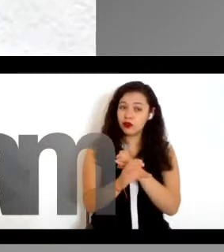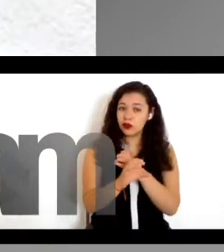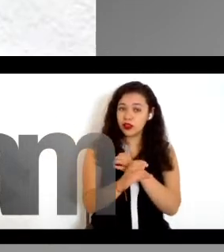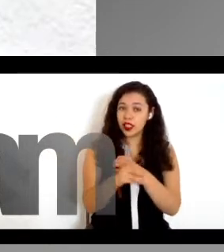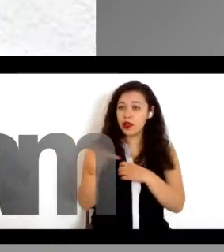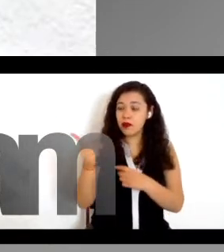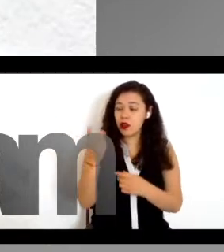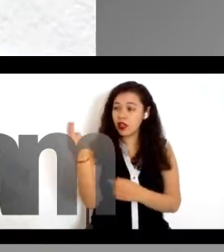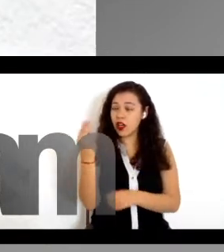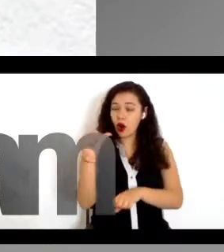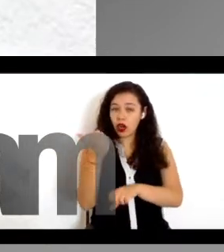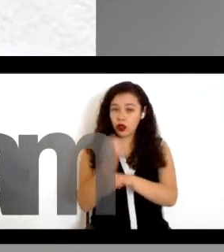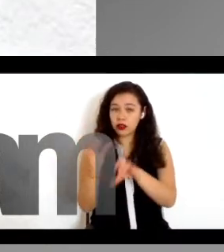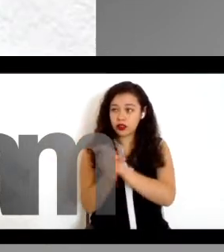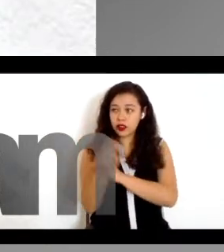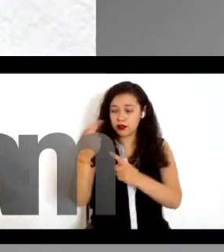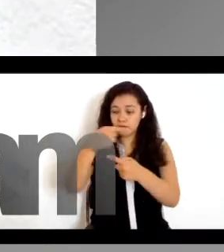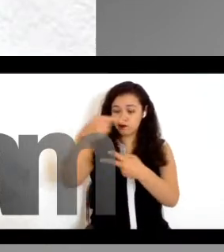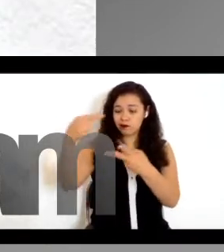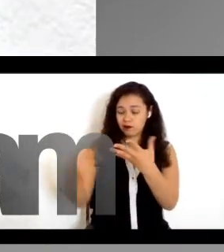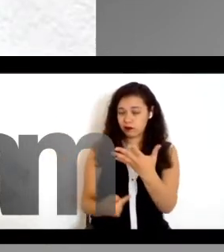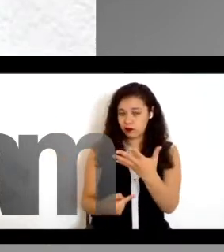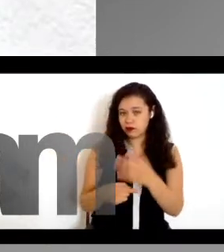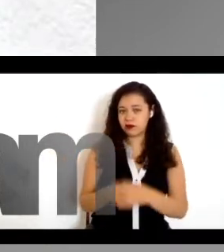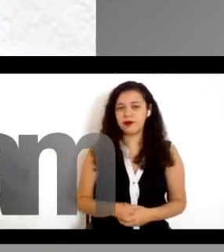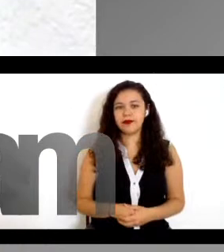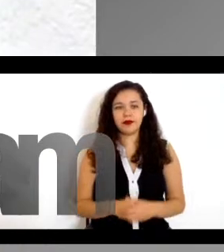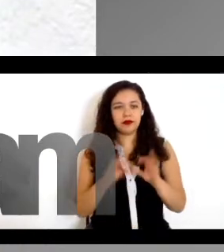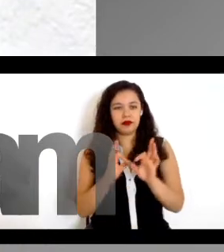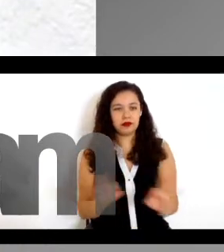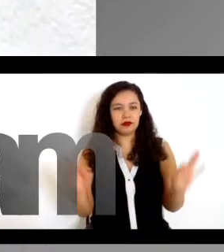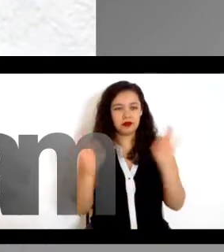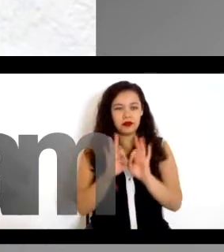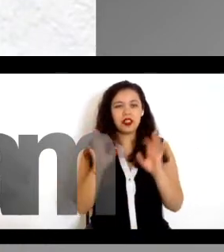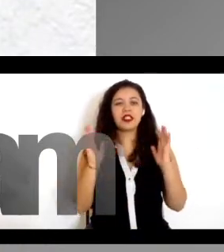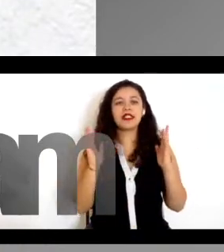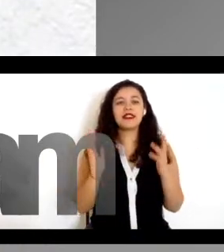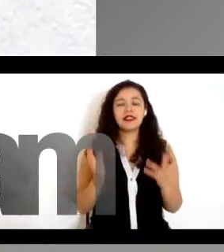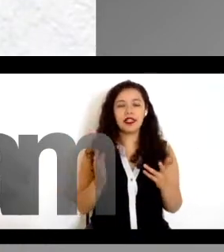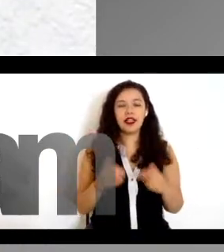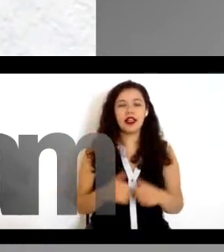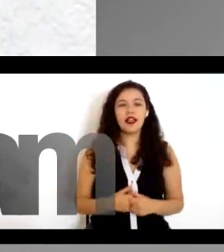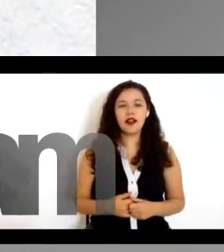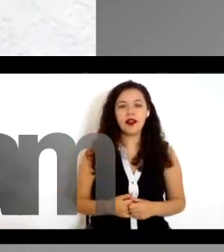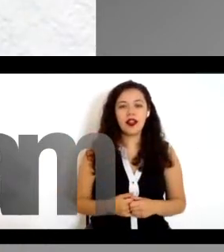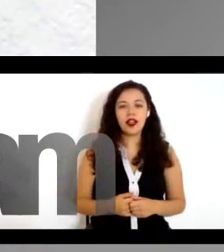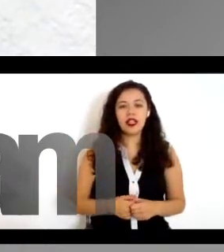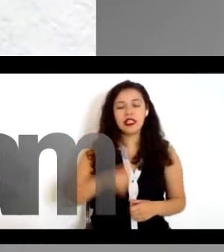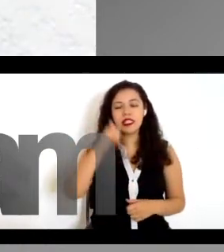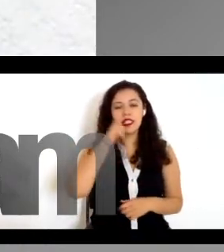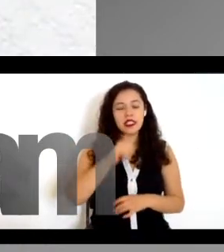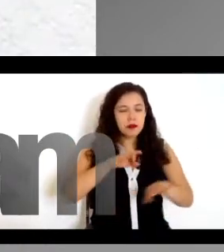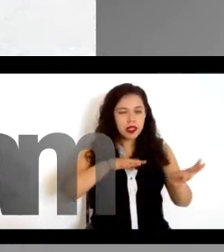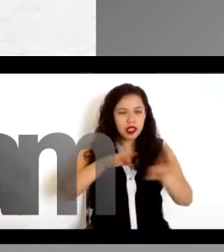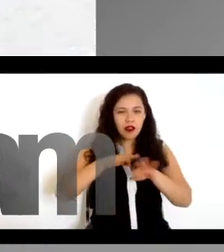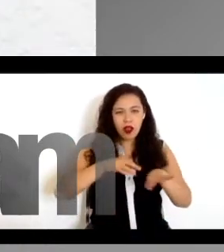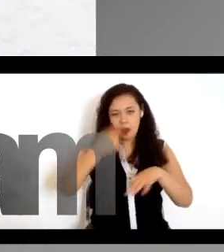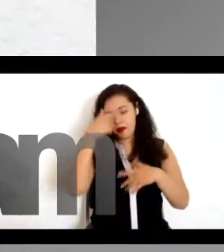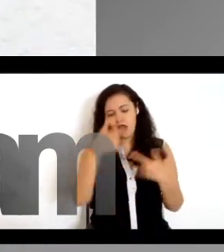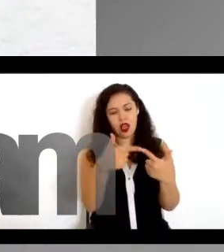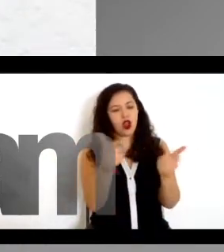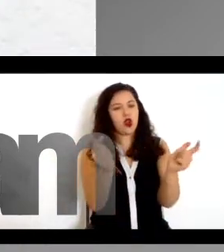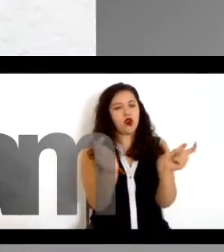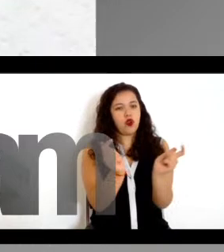importante que tengamos, por ejemplo, ya un trabajo permanente para ir generando